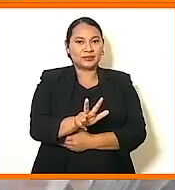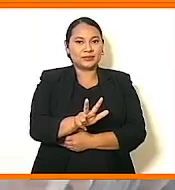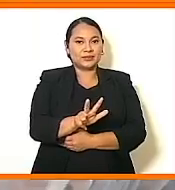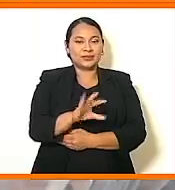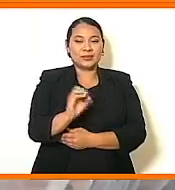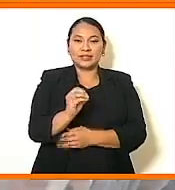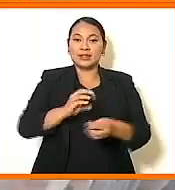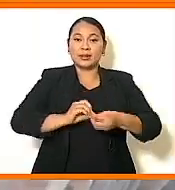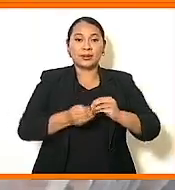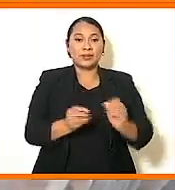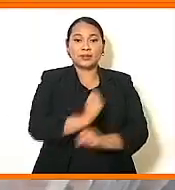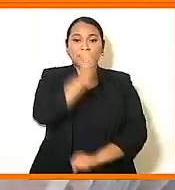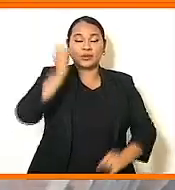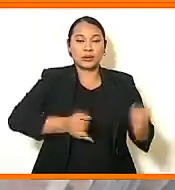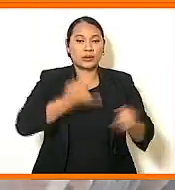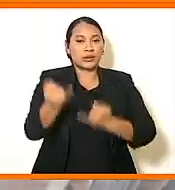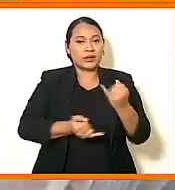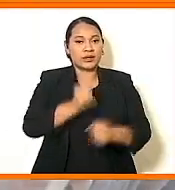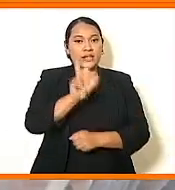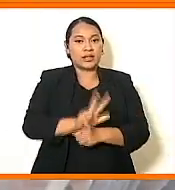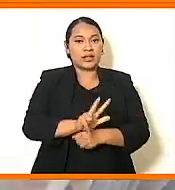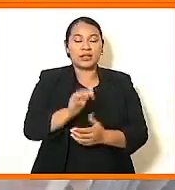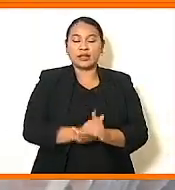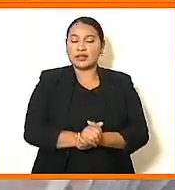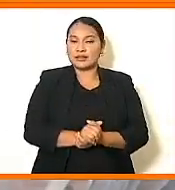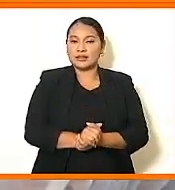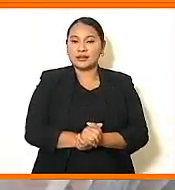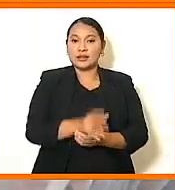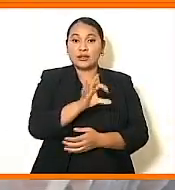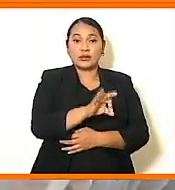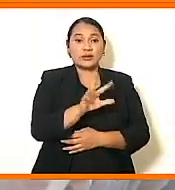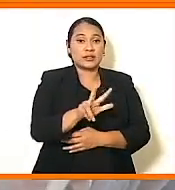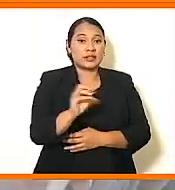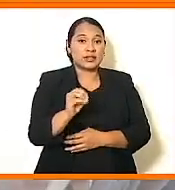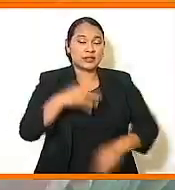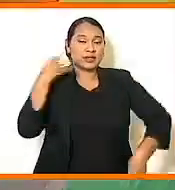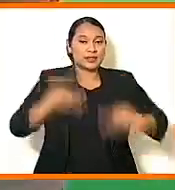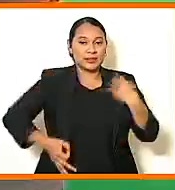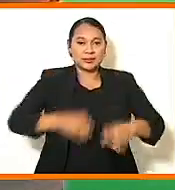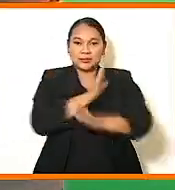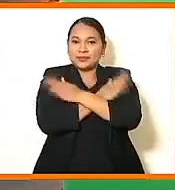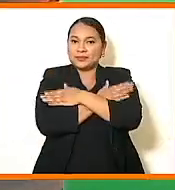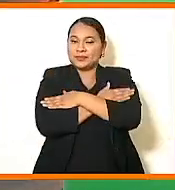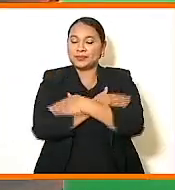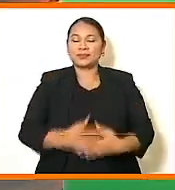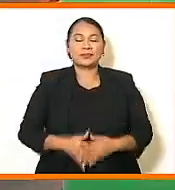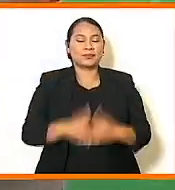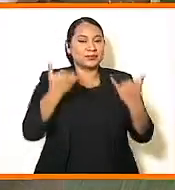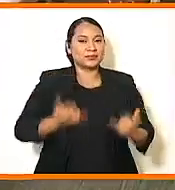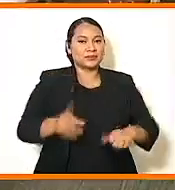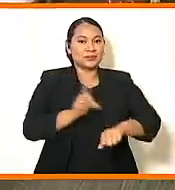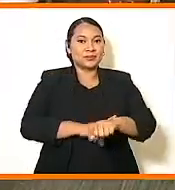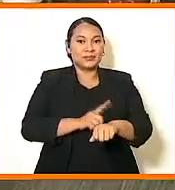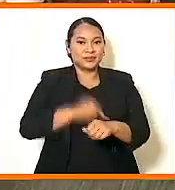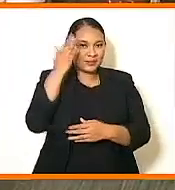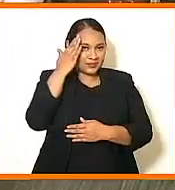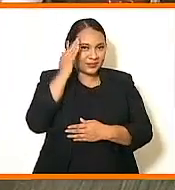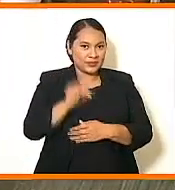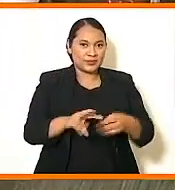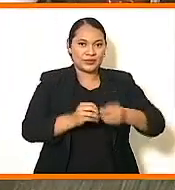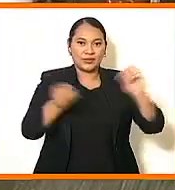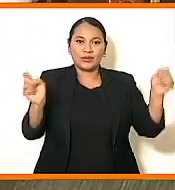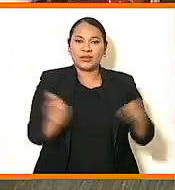0, número favorecido para Juga 3 es el 930. Felicidades. Ahora se llegó el momento de conocer los dos números favorecidos